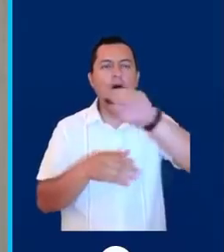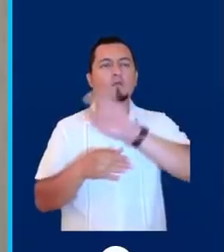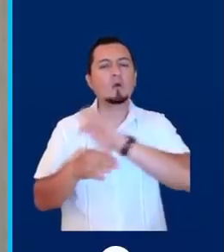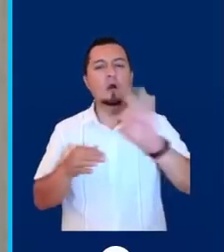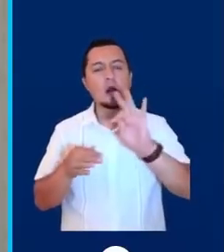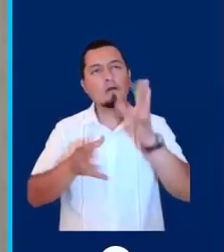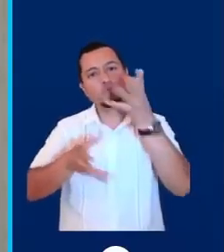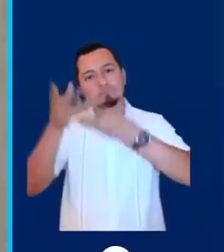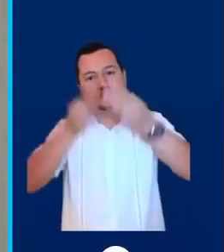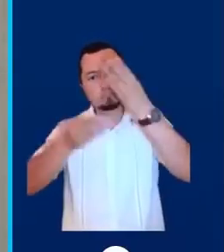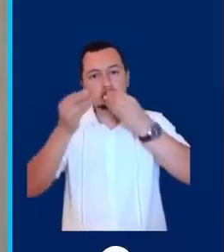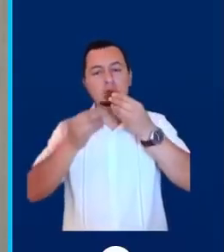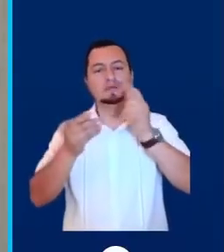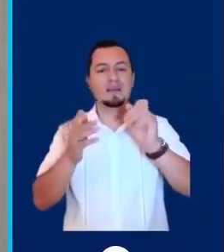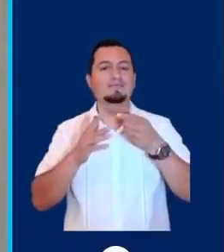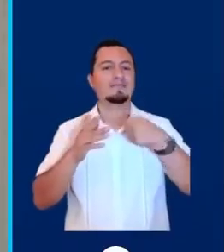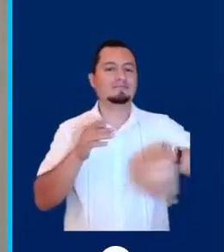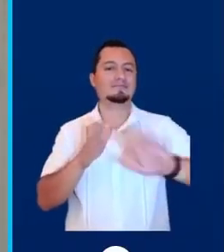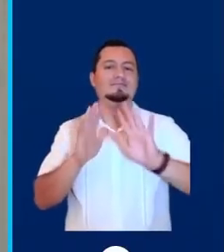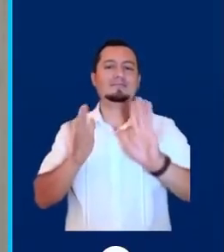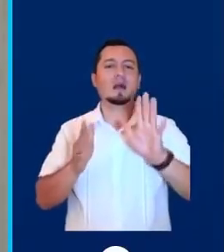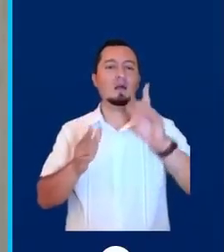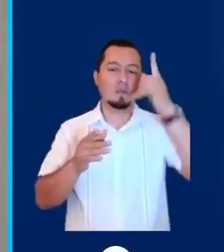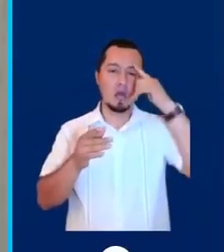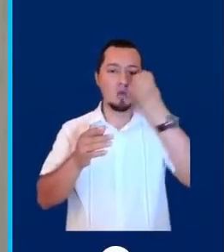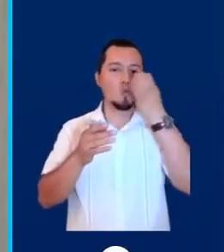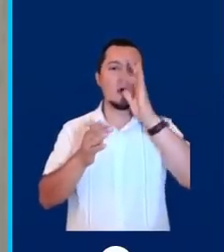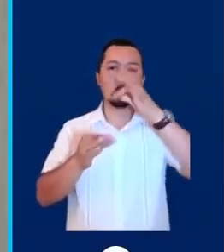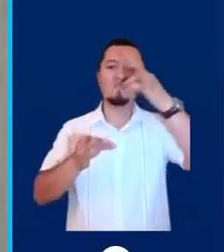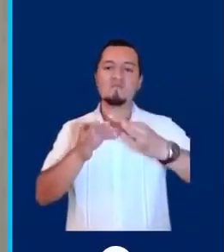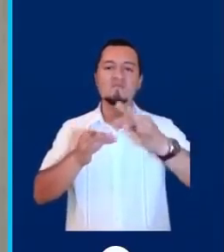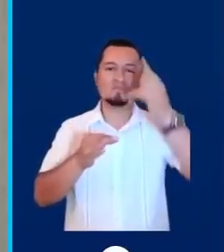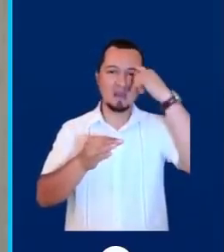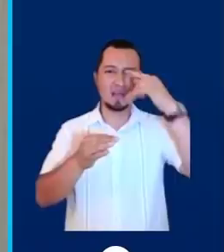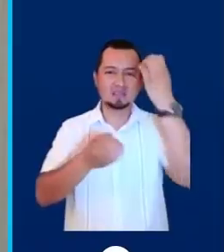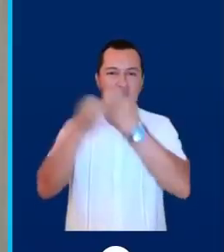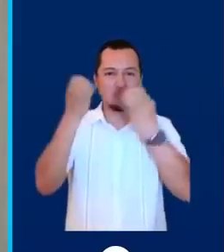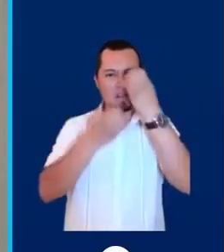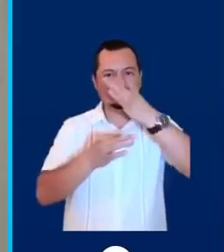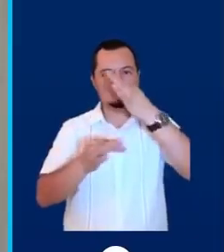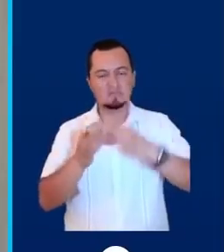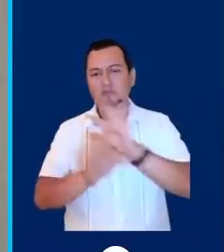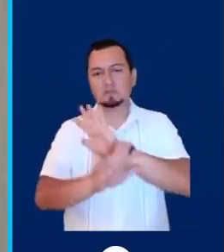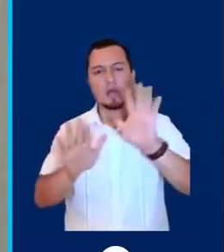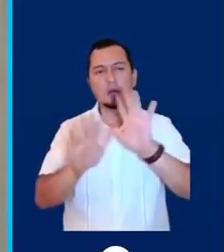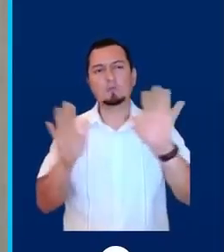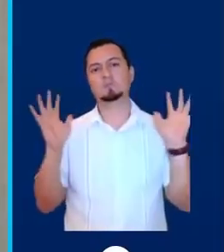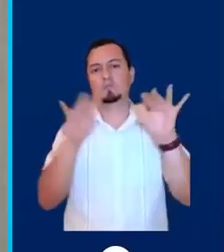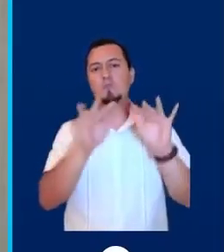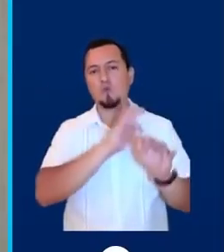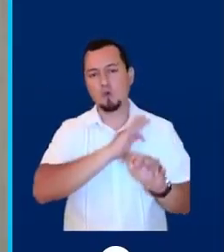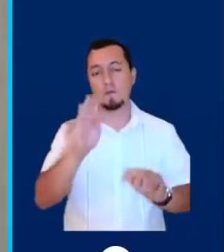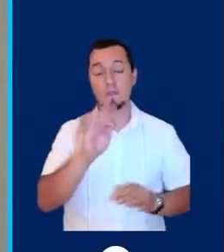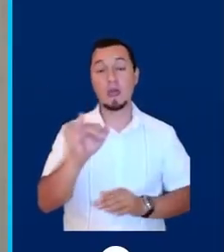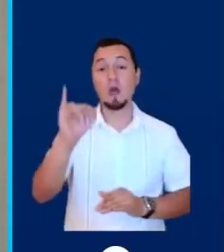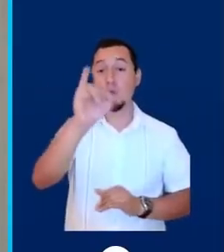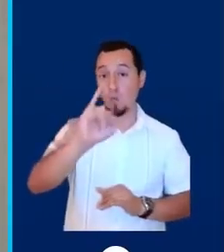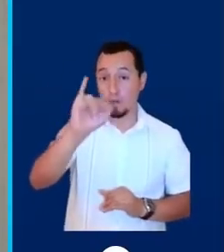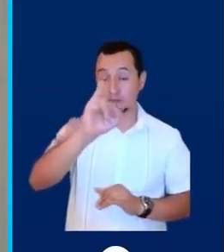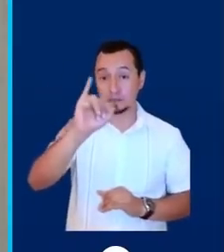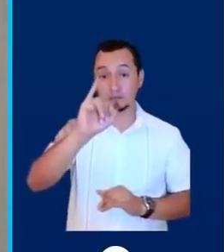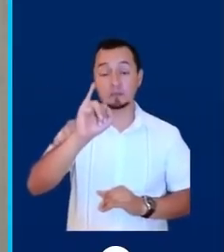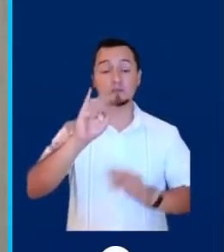las escuelas para el cierre de este ciclo escolar. Y finalmente decir que el día jueves, con el